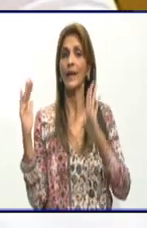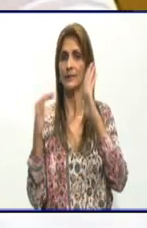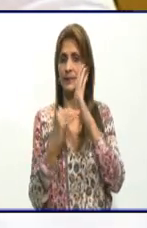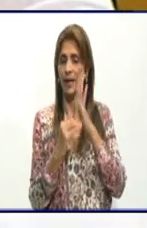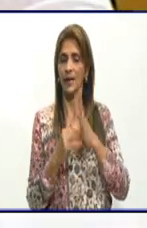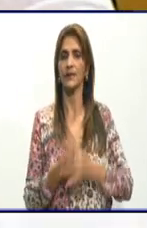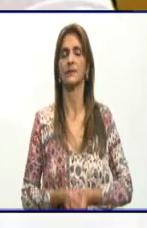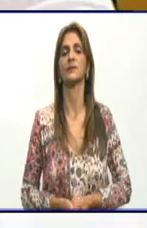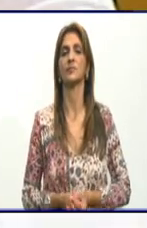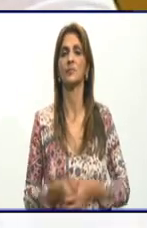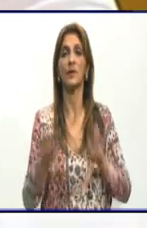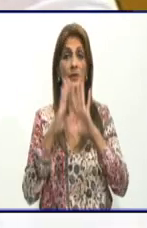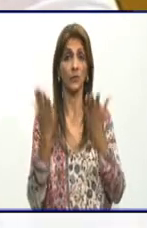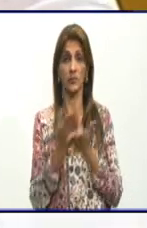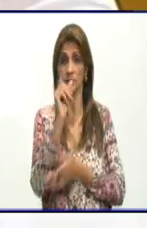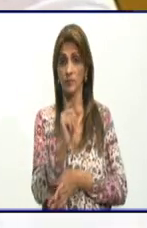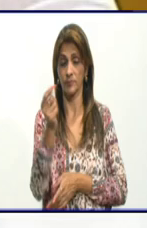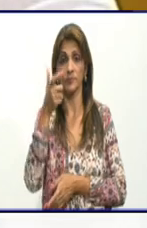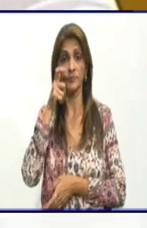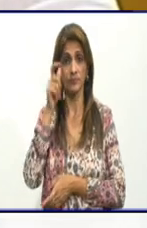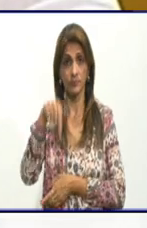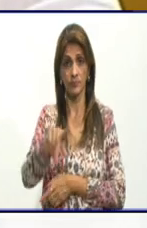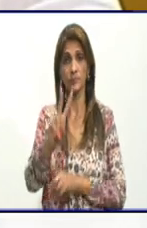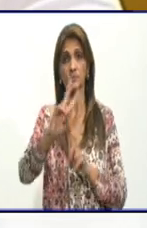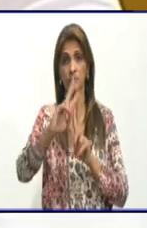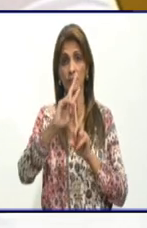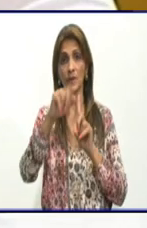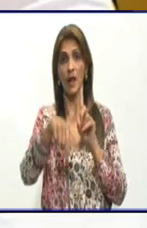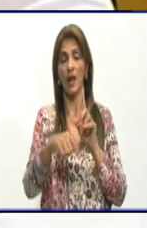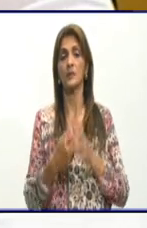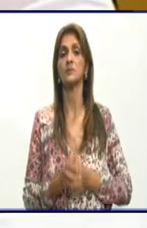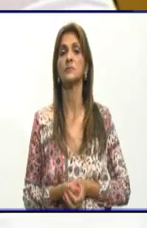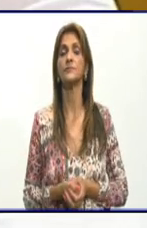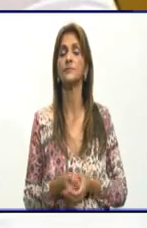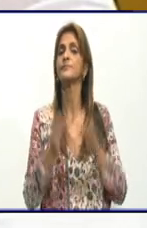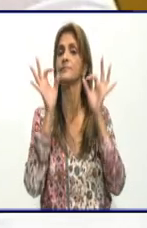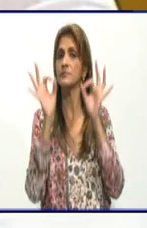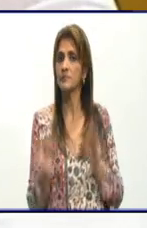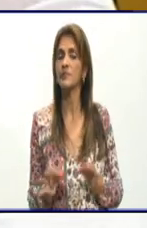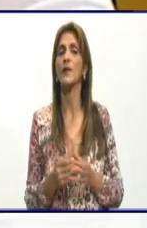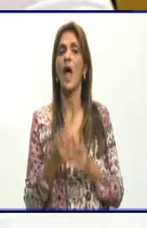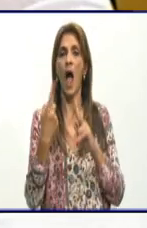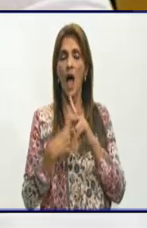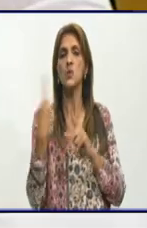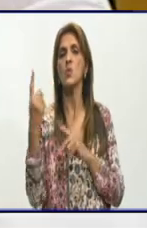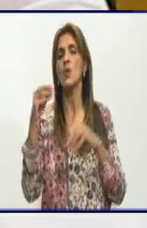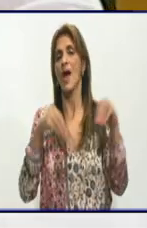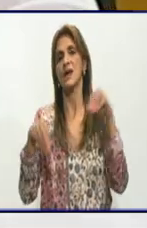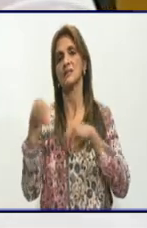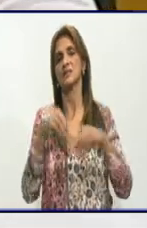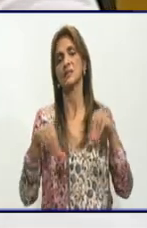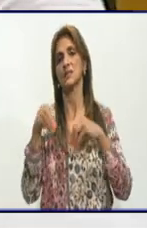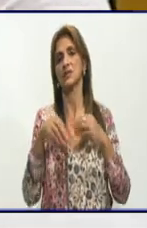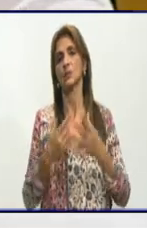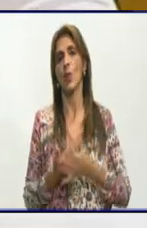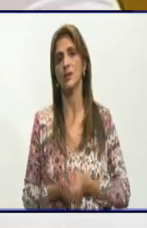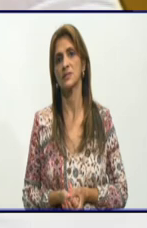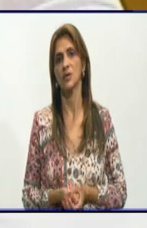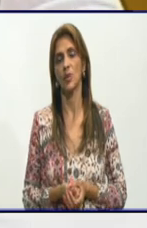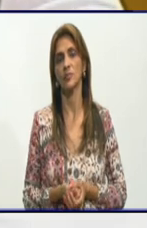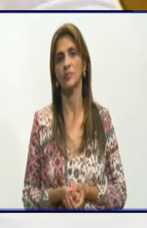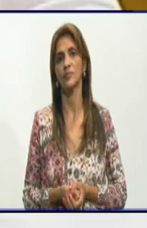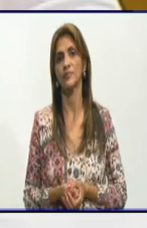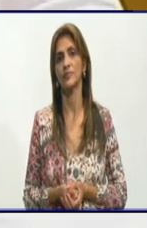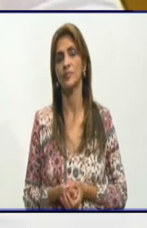pues viendo este espacio. Sí, realmente estamos afrontando una situación, una pandemia, por supuesto, a nivel mundial, y